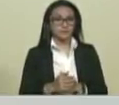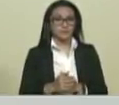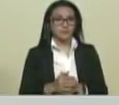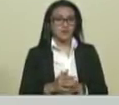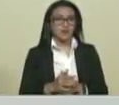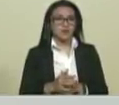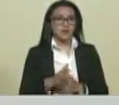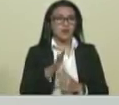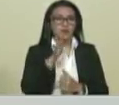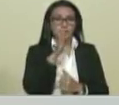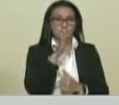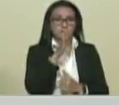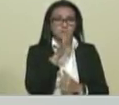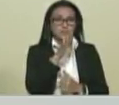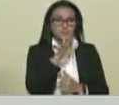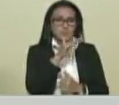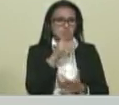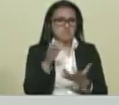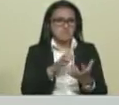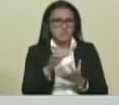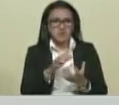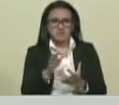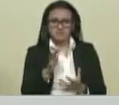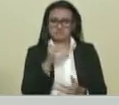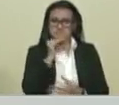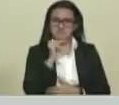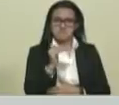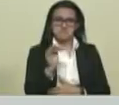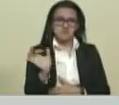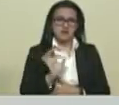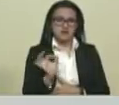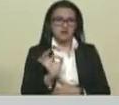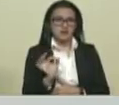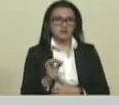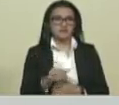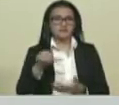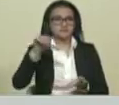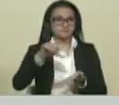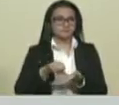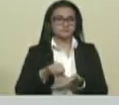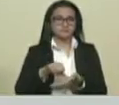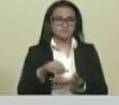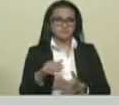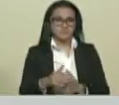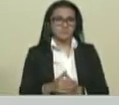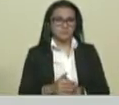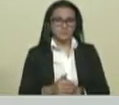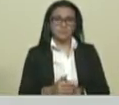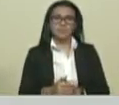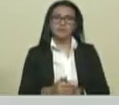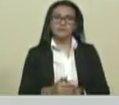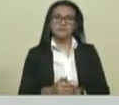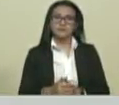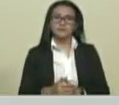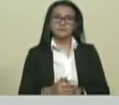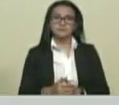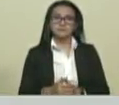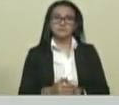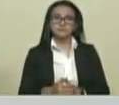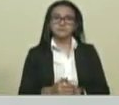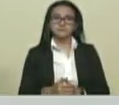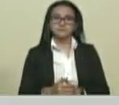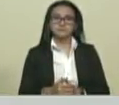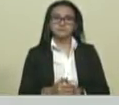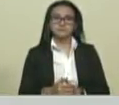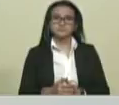mayores novedades o problemas que se hayan presentado en esos centros de votación. Como tú dices,